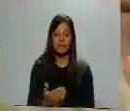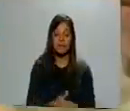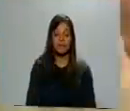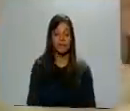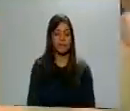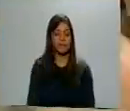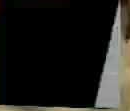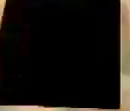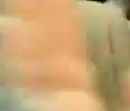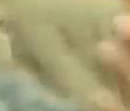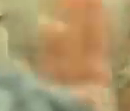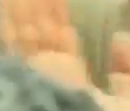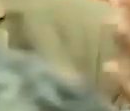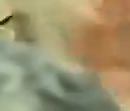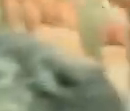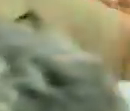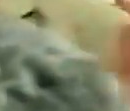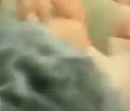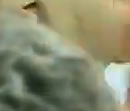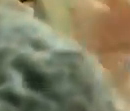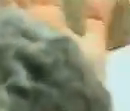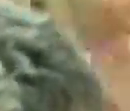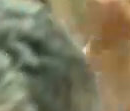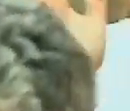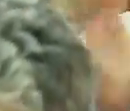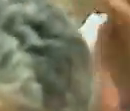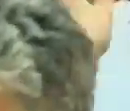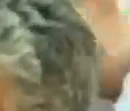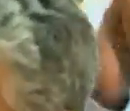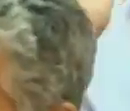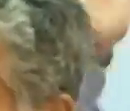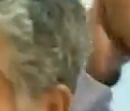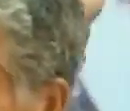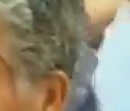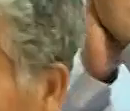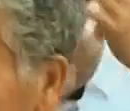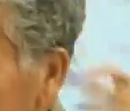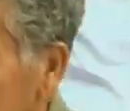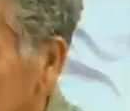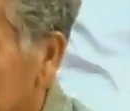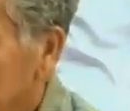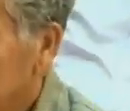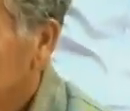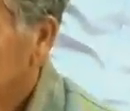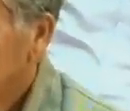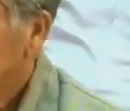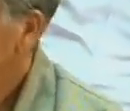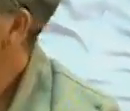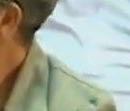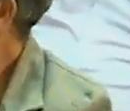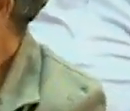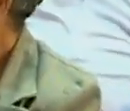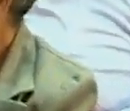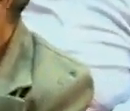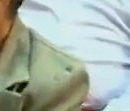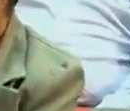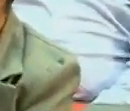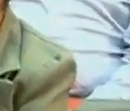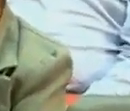Muchas gracias a la constituyente Varela. Voy a dar la palabra al constituyente Julio Chávez.